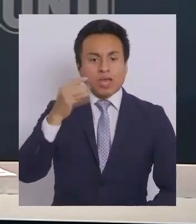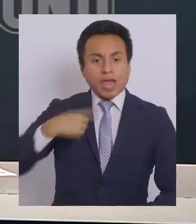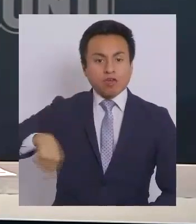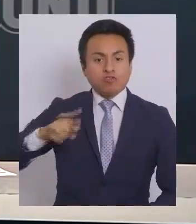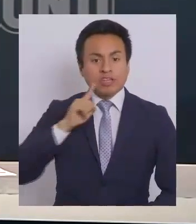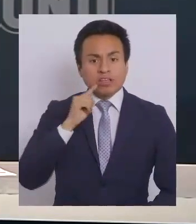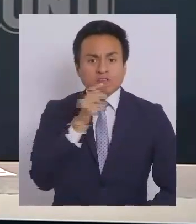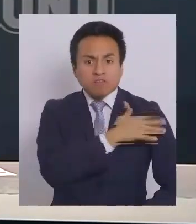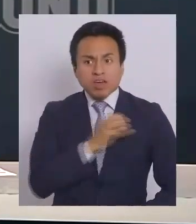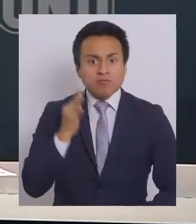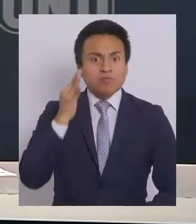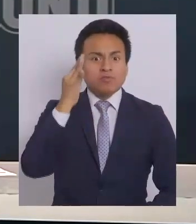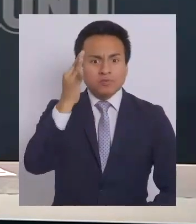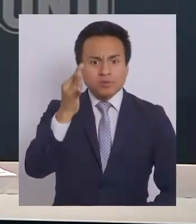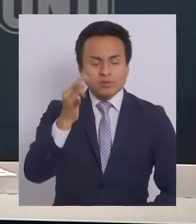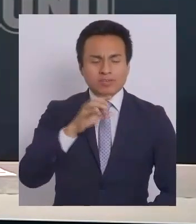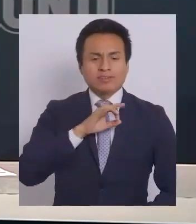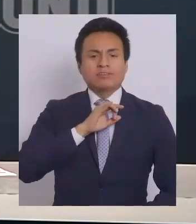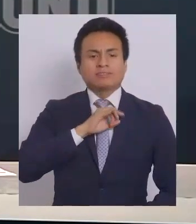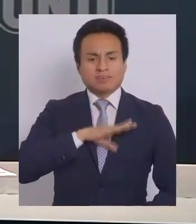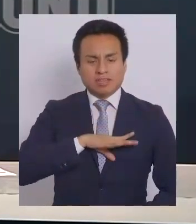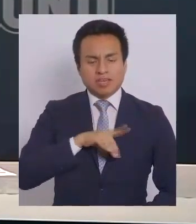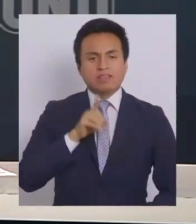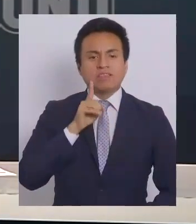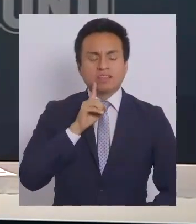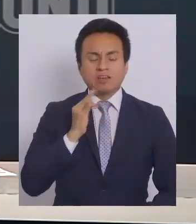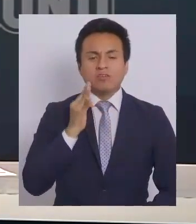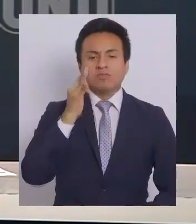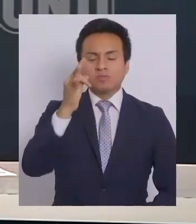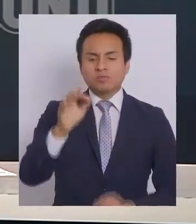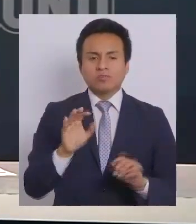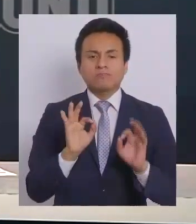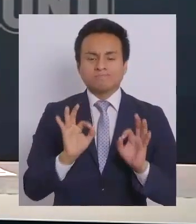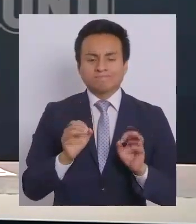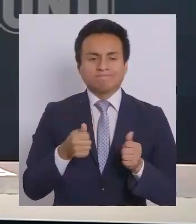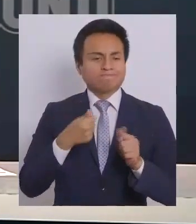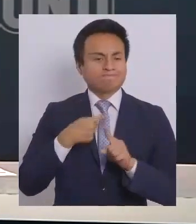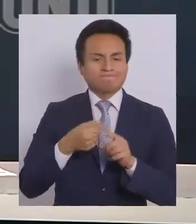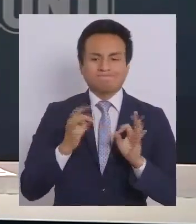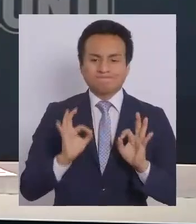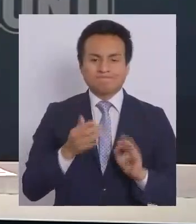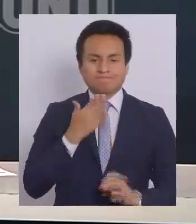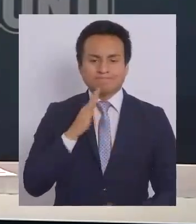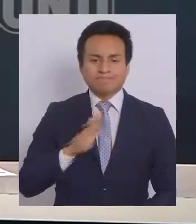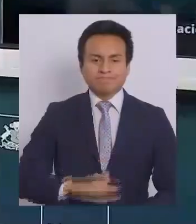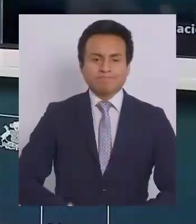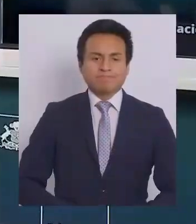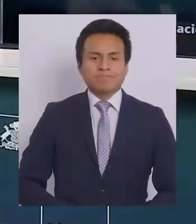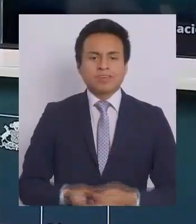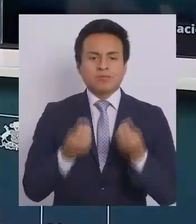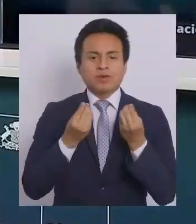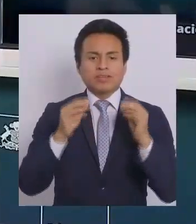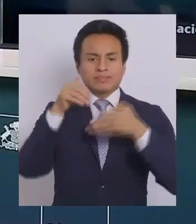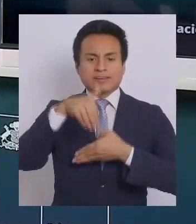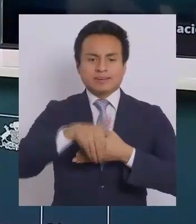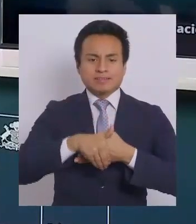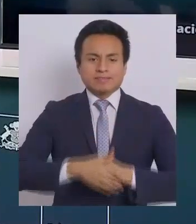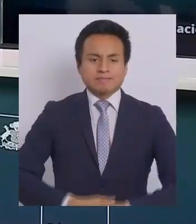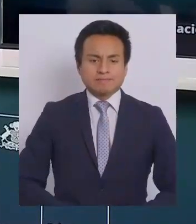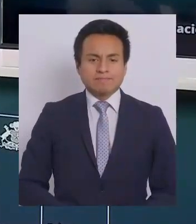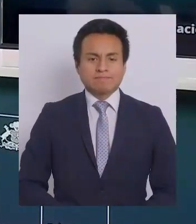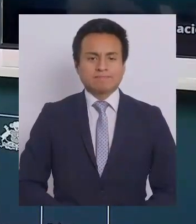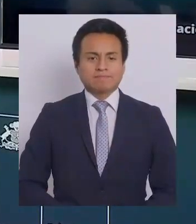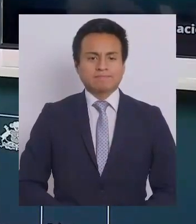tienen fe puesta en el futuro chile tiene un futuro muy promisorio buenas tardes